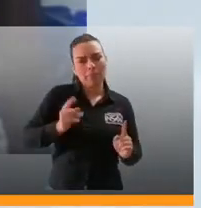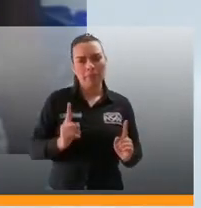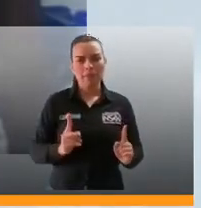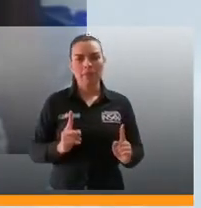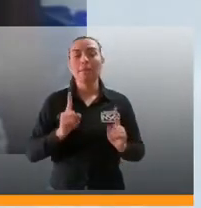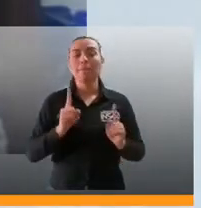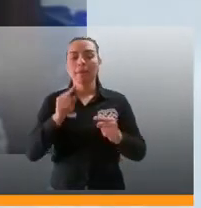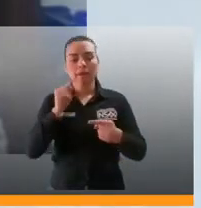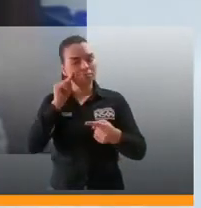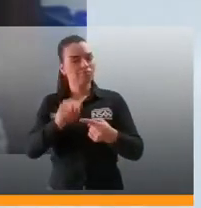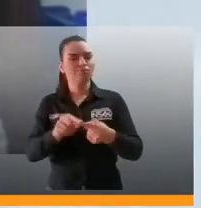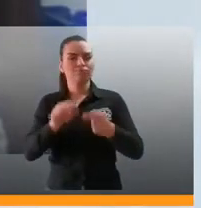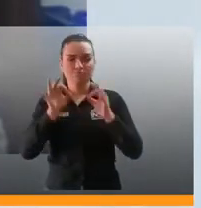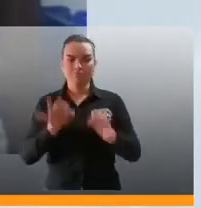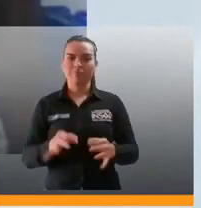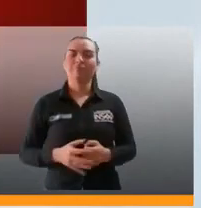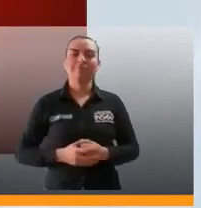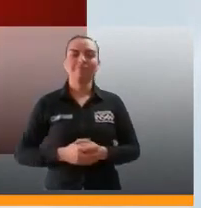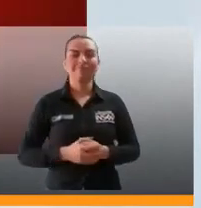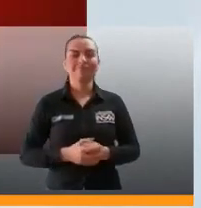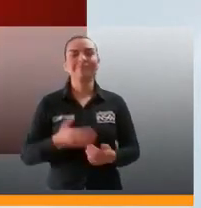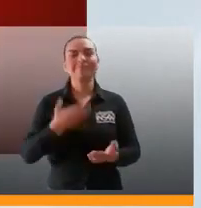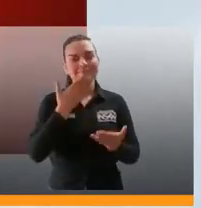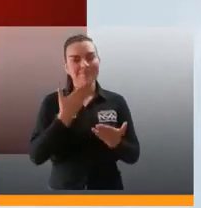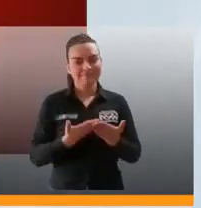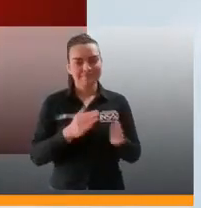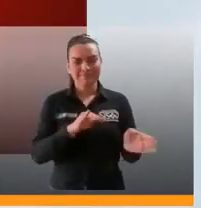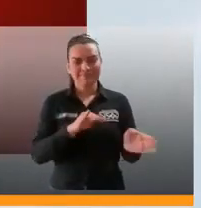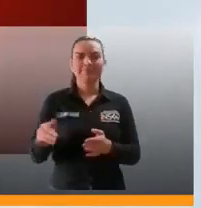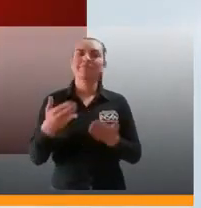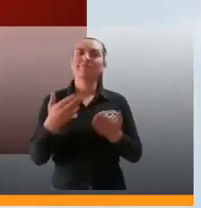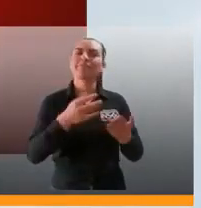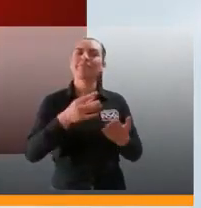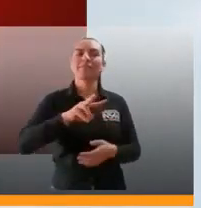puntería. Muchas gracias. Y Víctor.